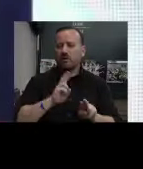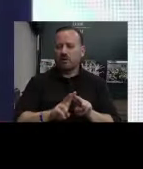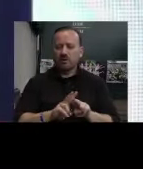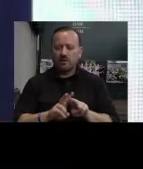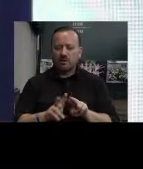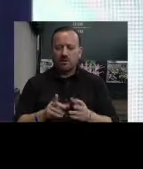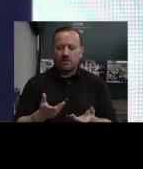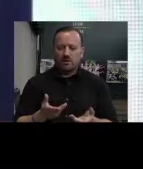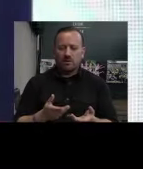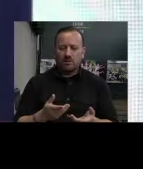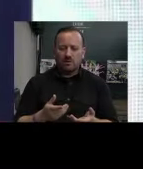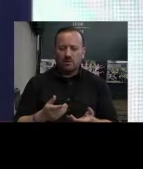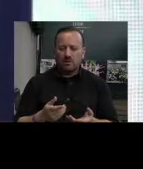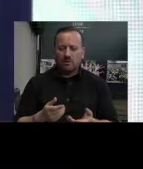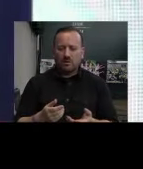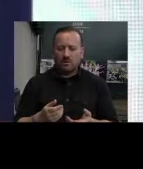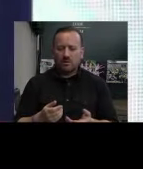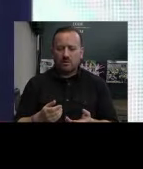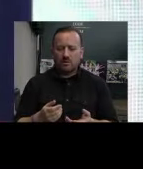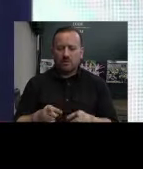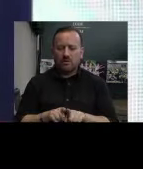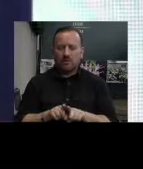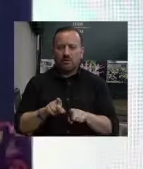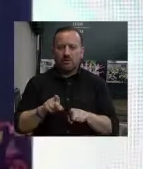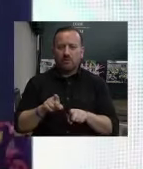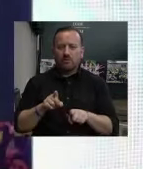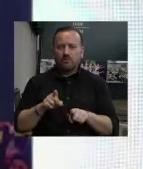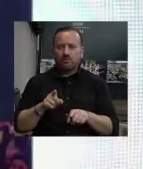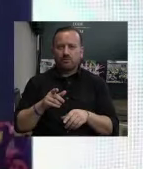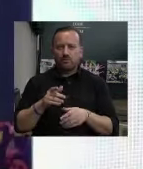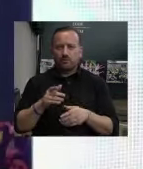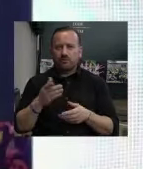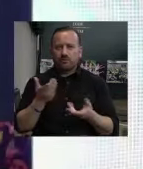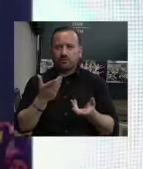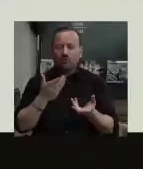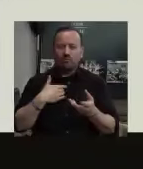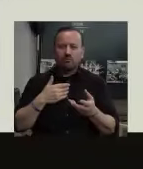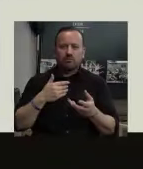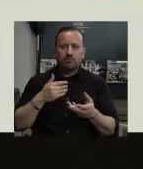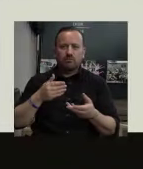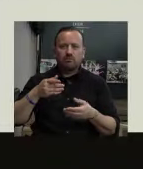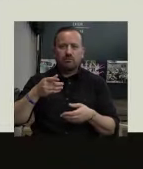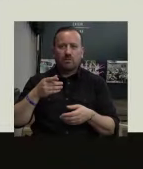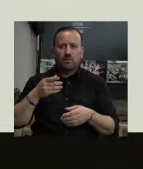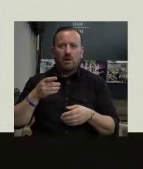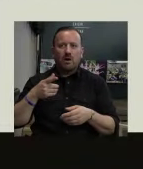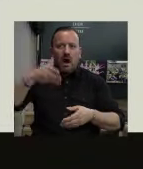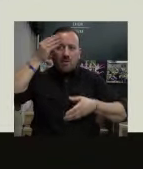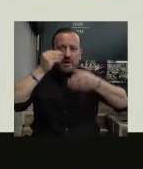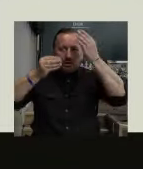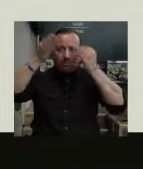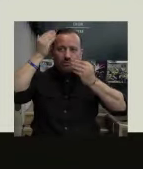retro y re y alimentación hacia delante forb cierto gestión del